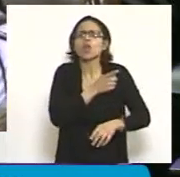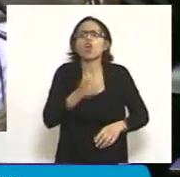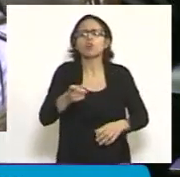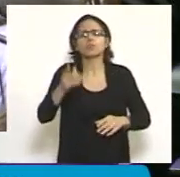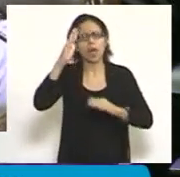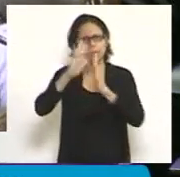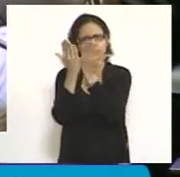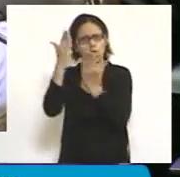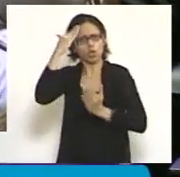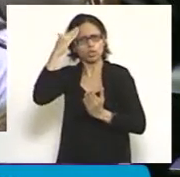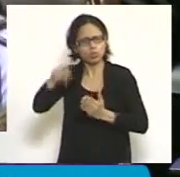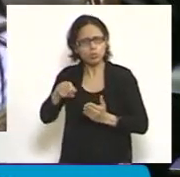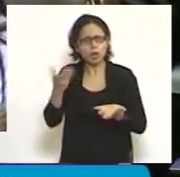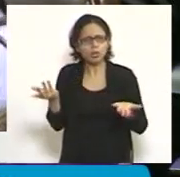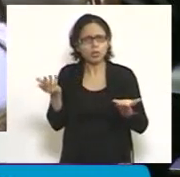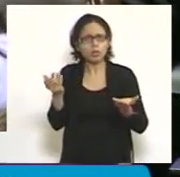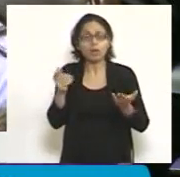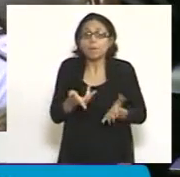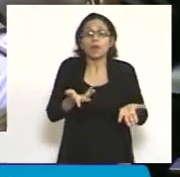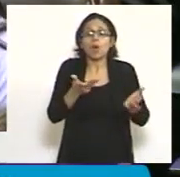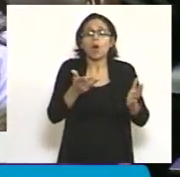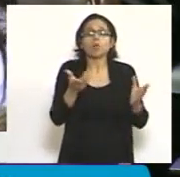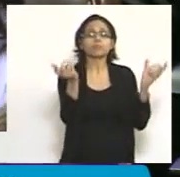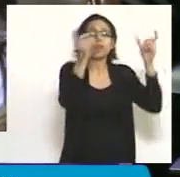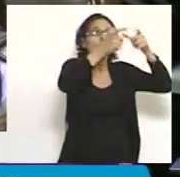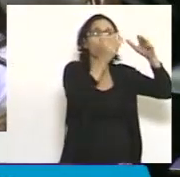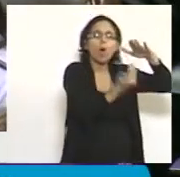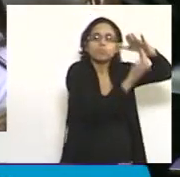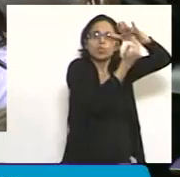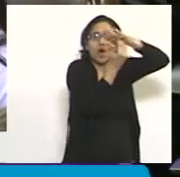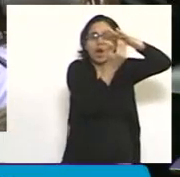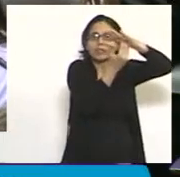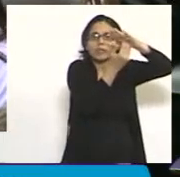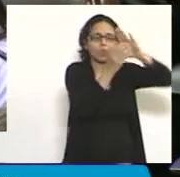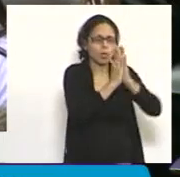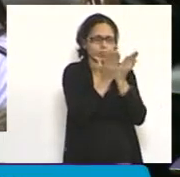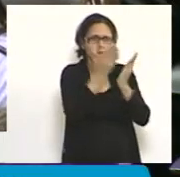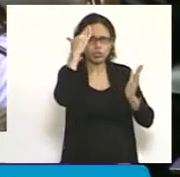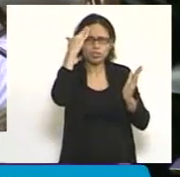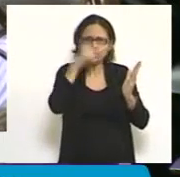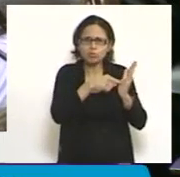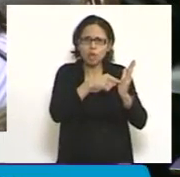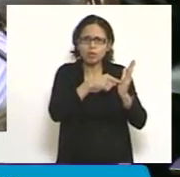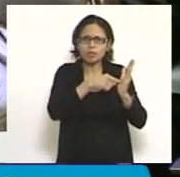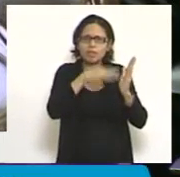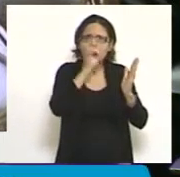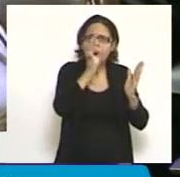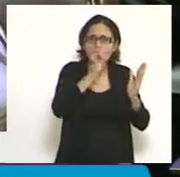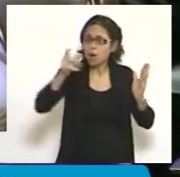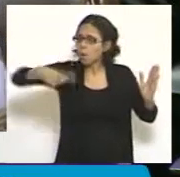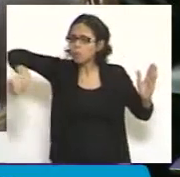función que la Corte no la tiene legislada ni dicha en la Constitución, y ustedes